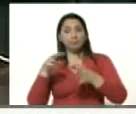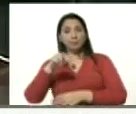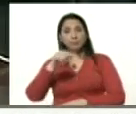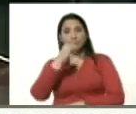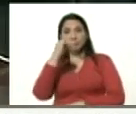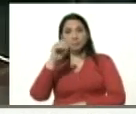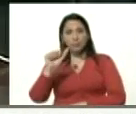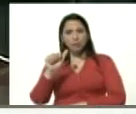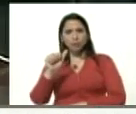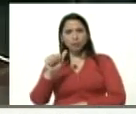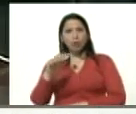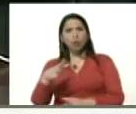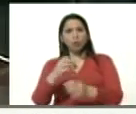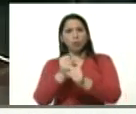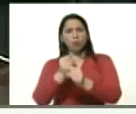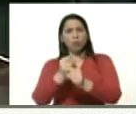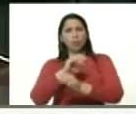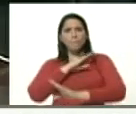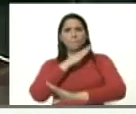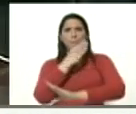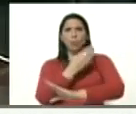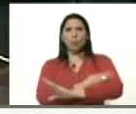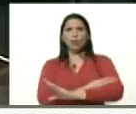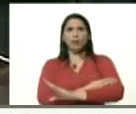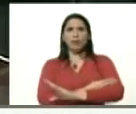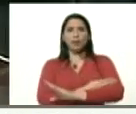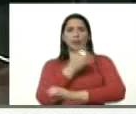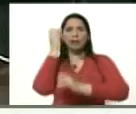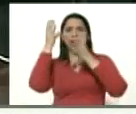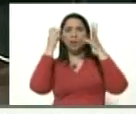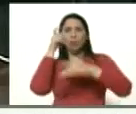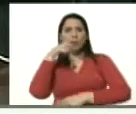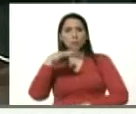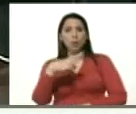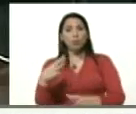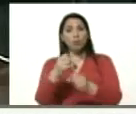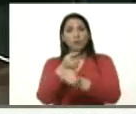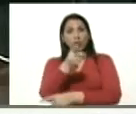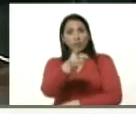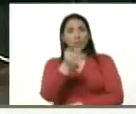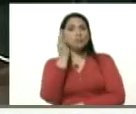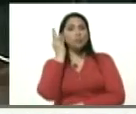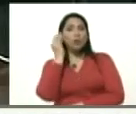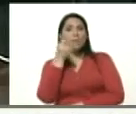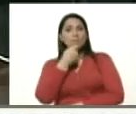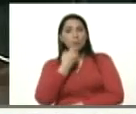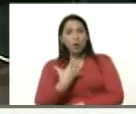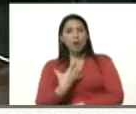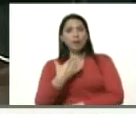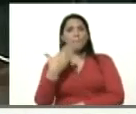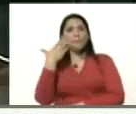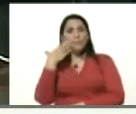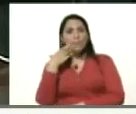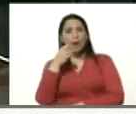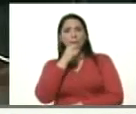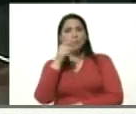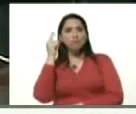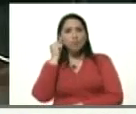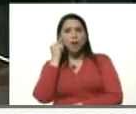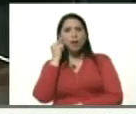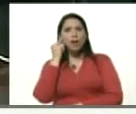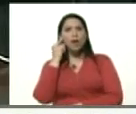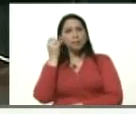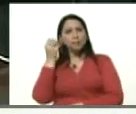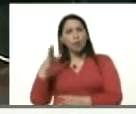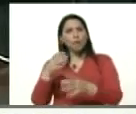Nazoa, creo en los poderes creadores del pueblo. Creo en ti, mujer buena, madre, abuela. Creo en ti, hombre